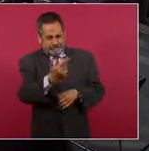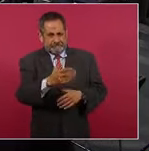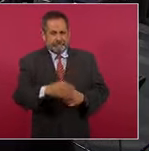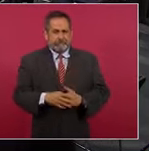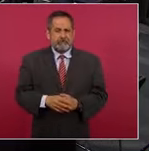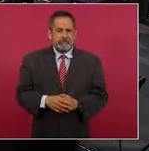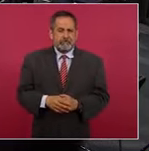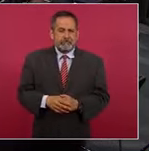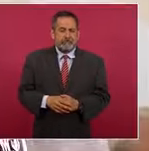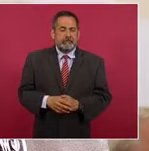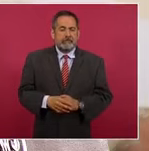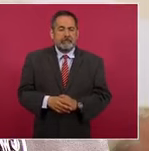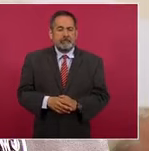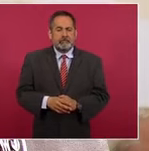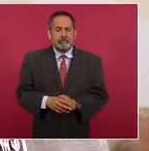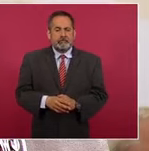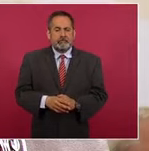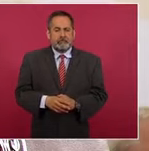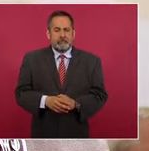¿Está complicado?